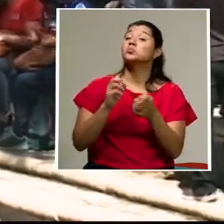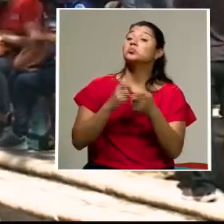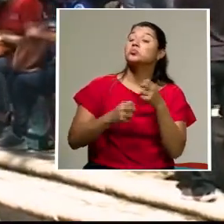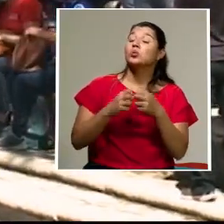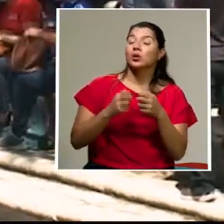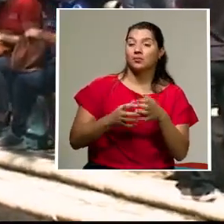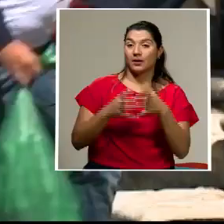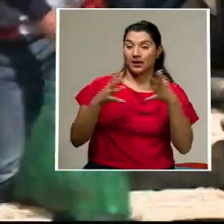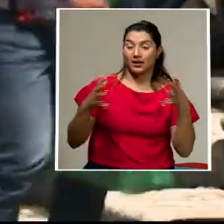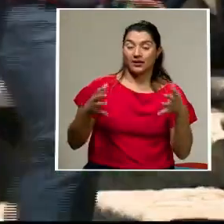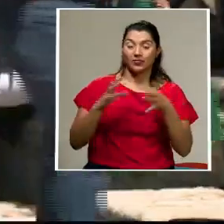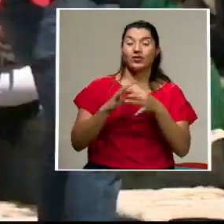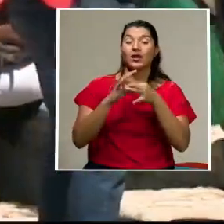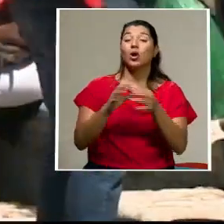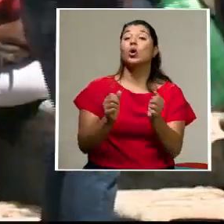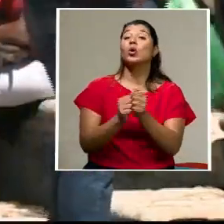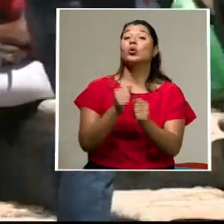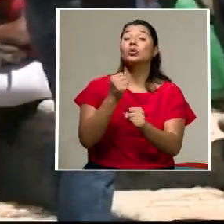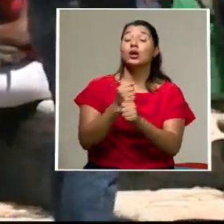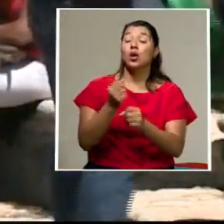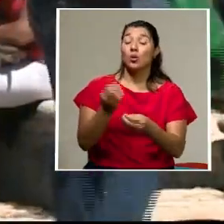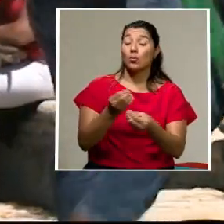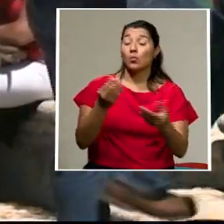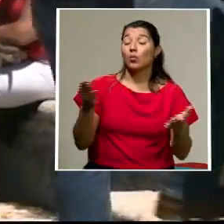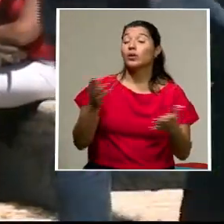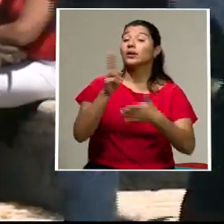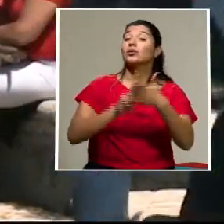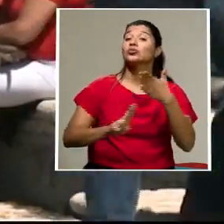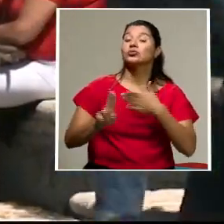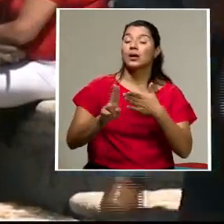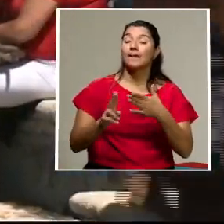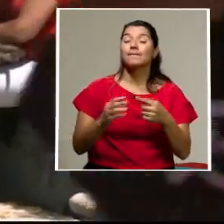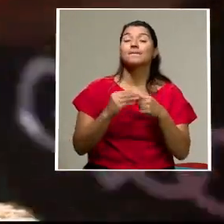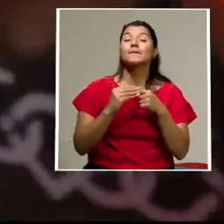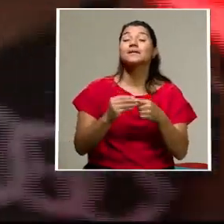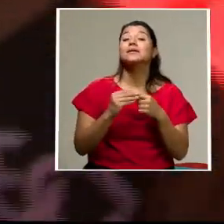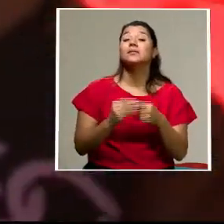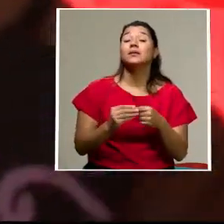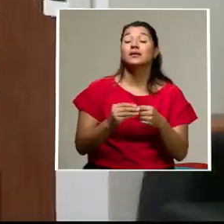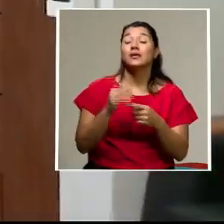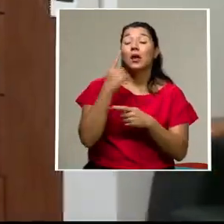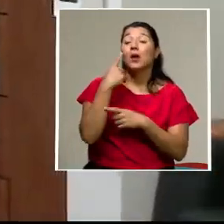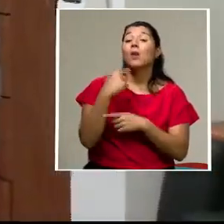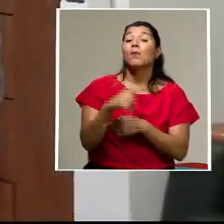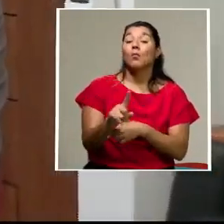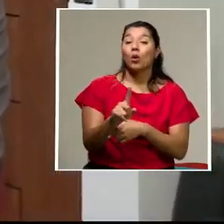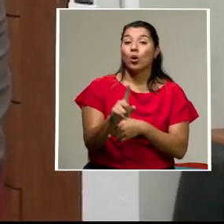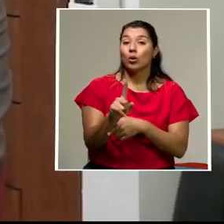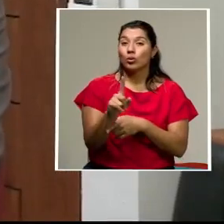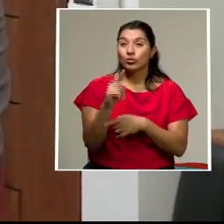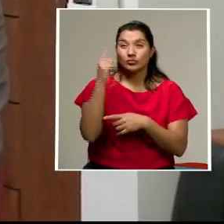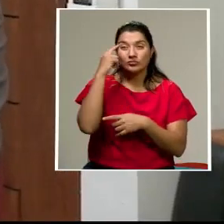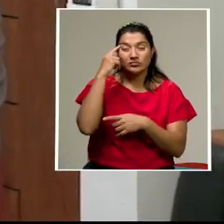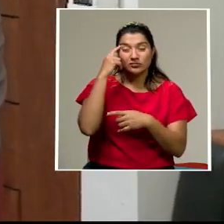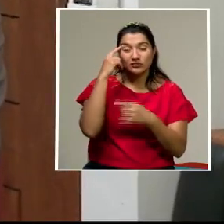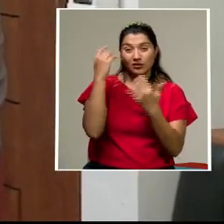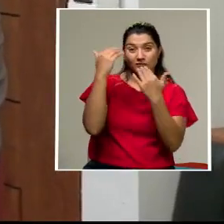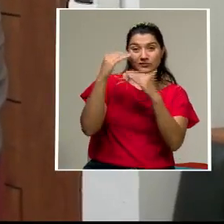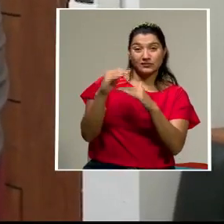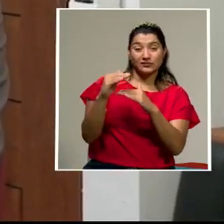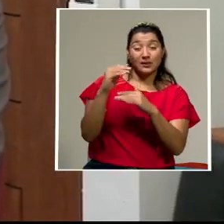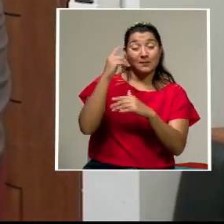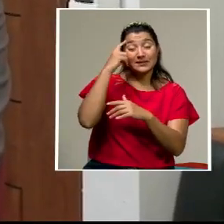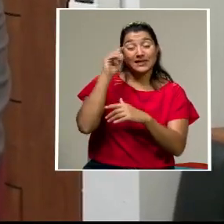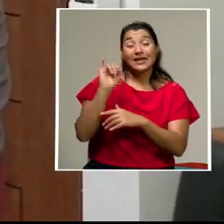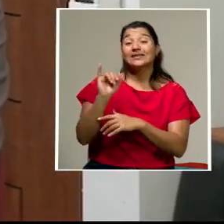de lo que es el empleo público universitario. Sobre todo se ha supeditado a que ese es el único tema que está en